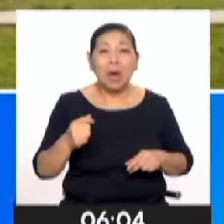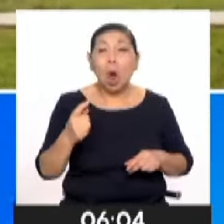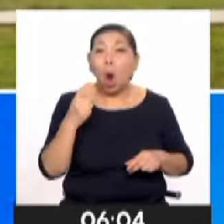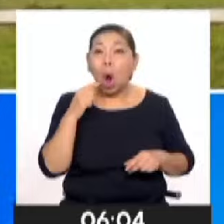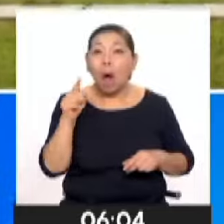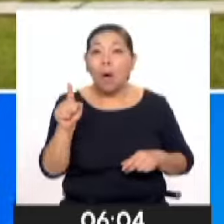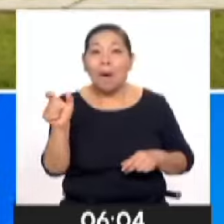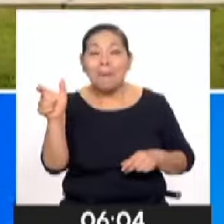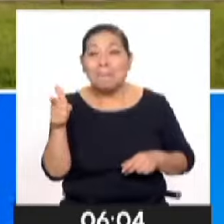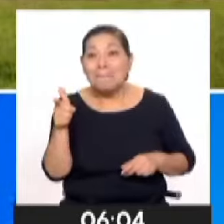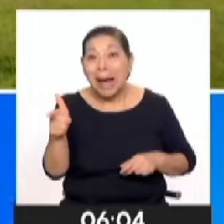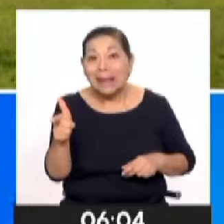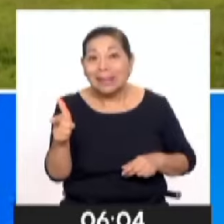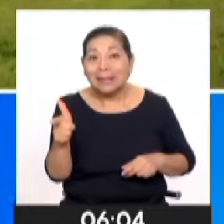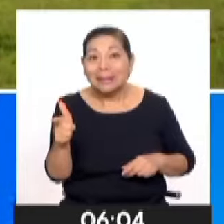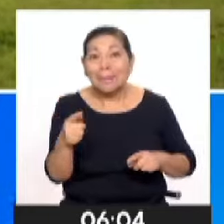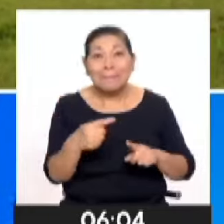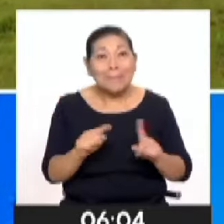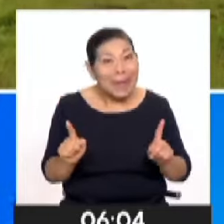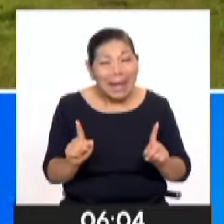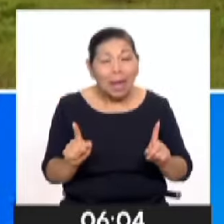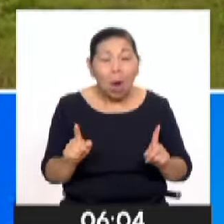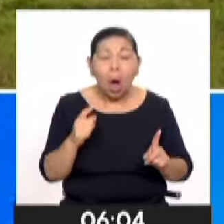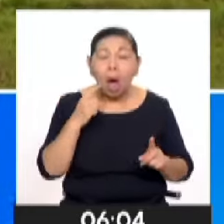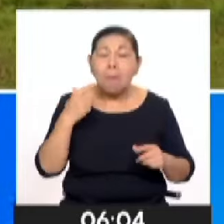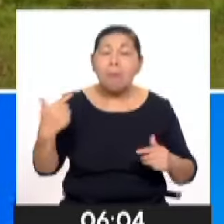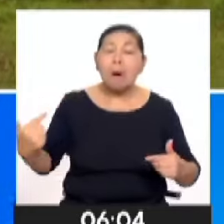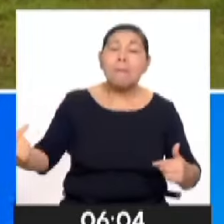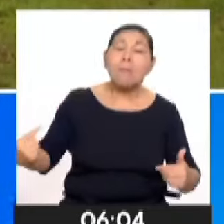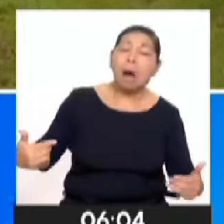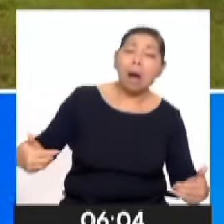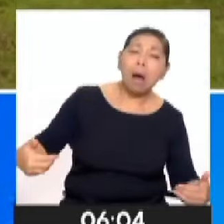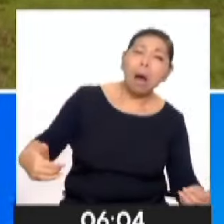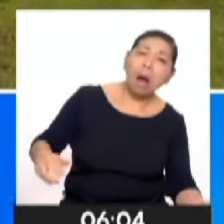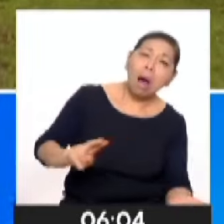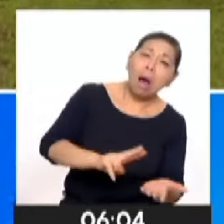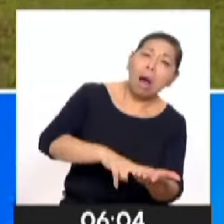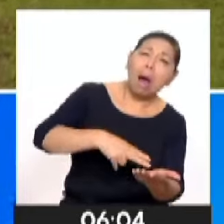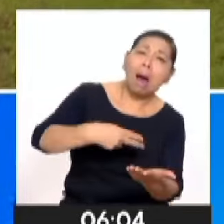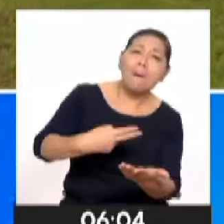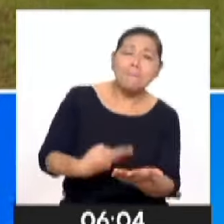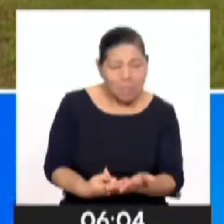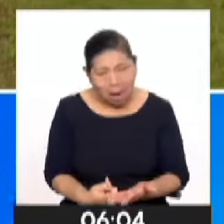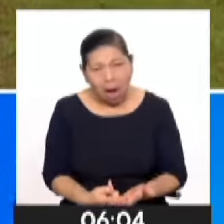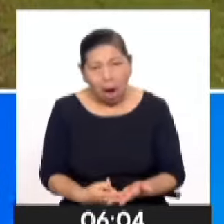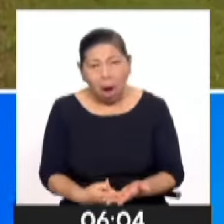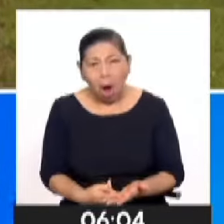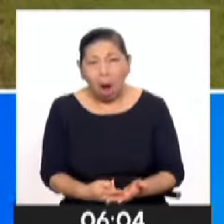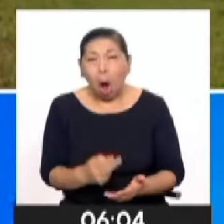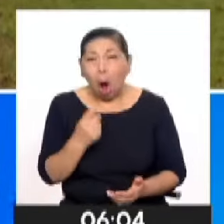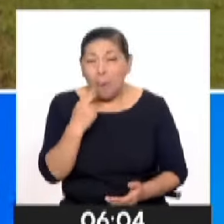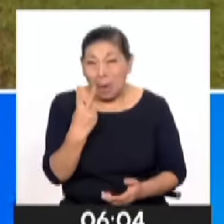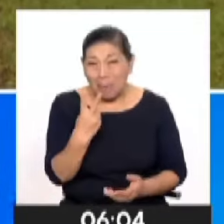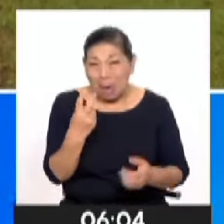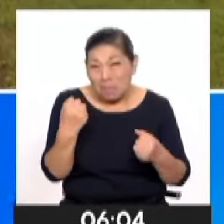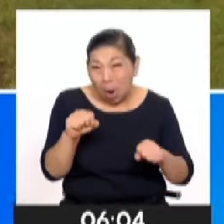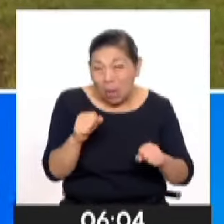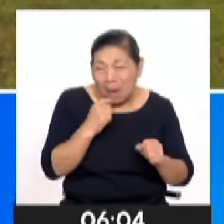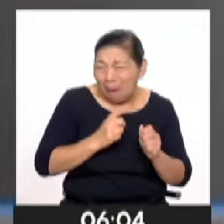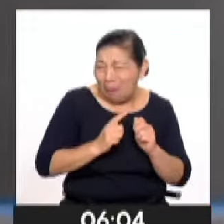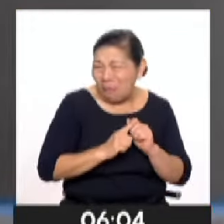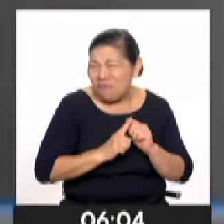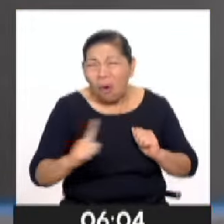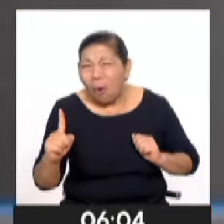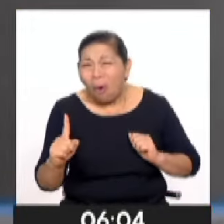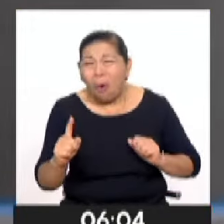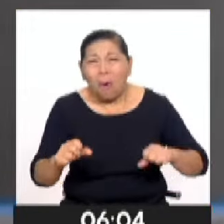treinta años e inmediatamente pierde la vida ahora los sujetos pues hoy en raudamente por esta